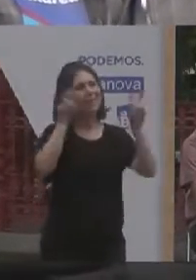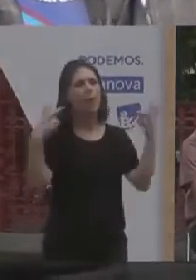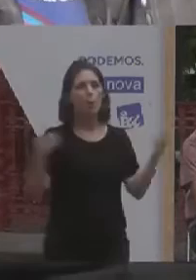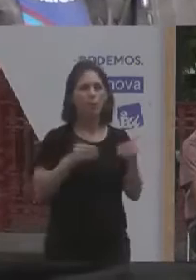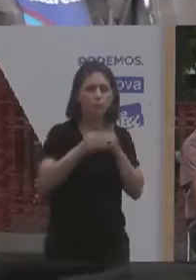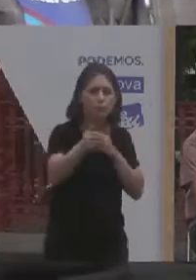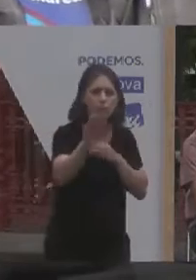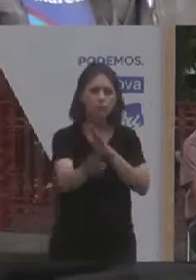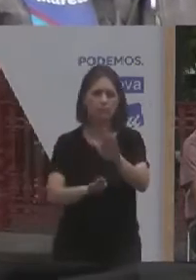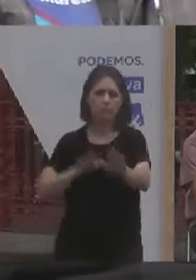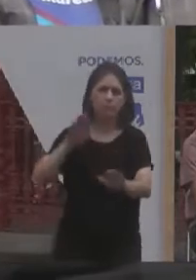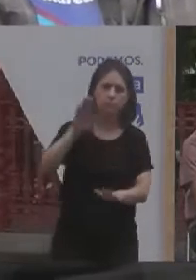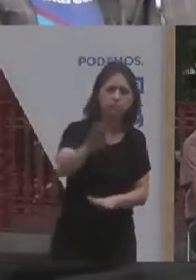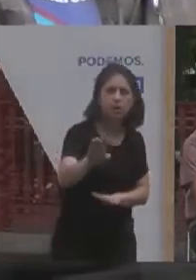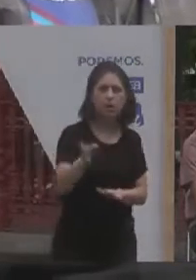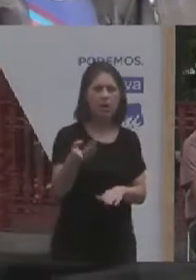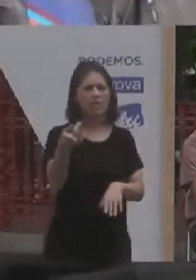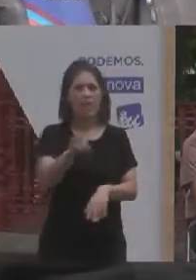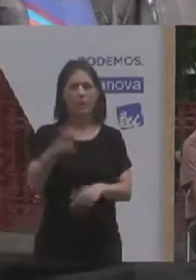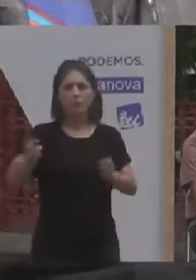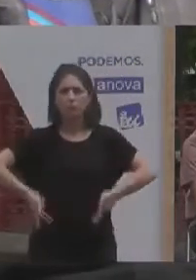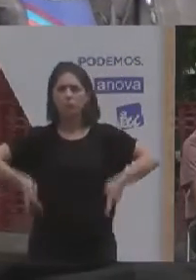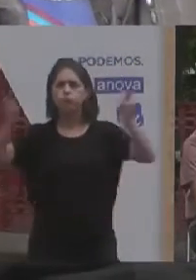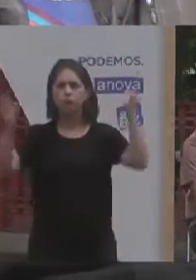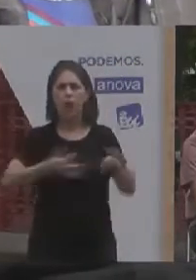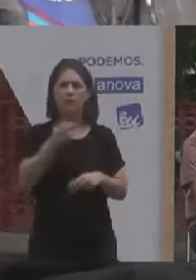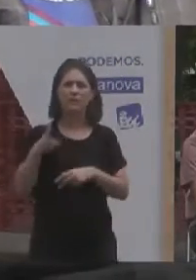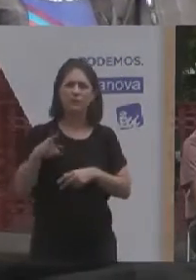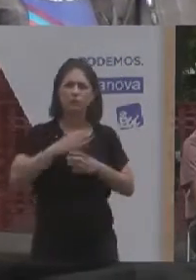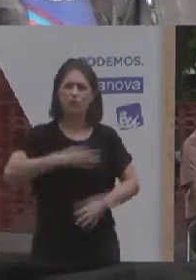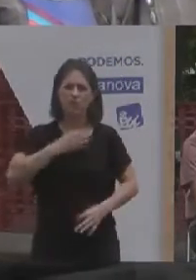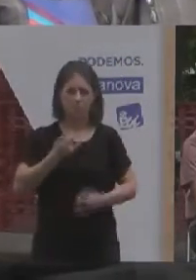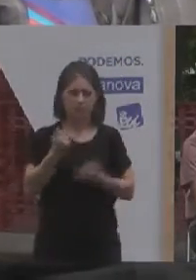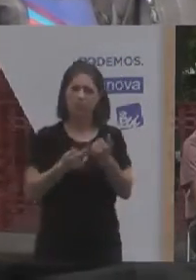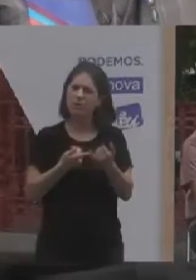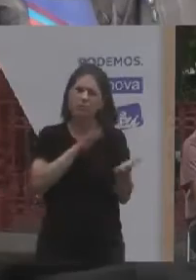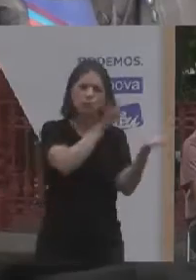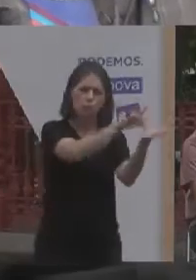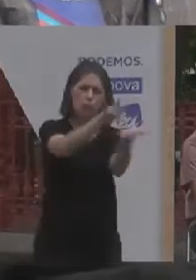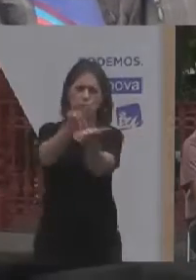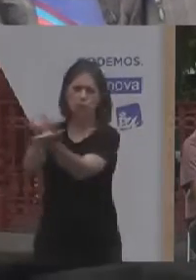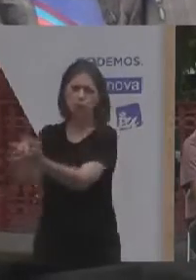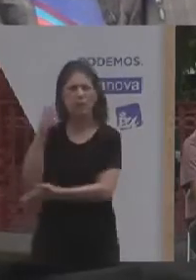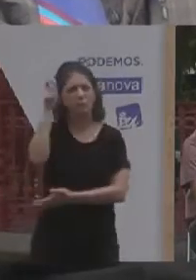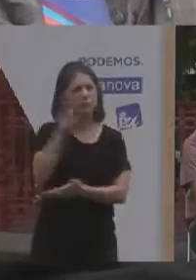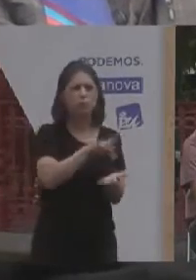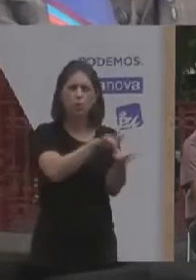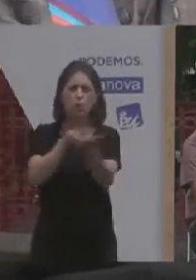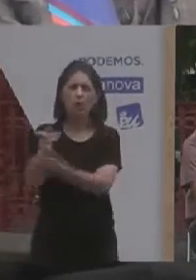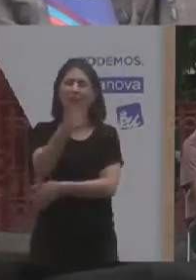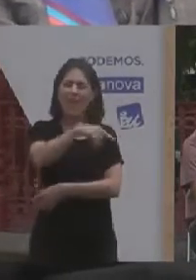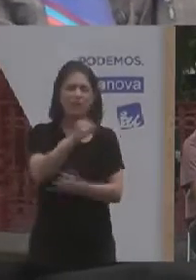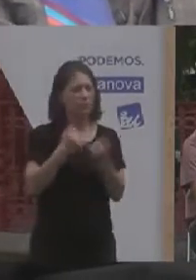de avance, falaban de liberación e dos dereitos civis das persoas, dos dereitos dos povos, etc.